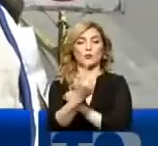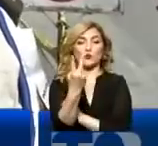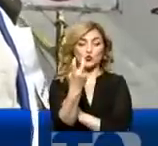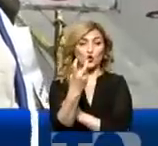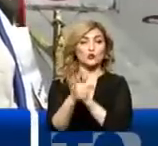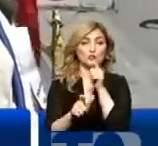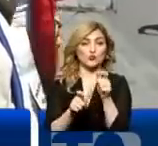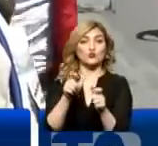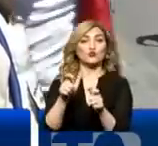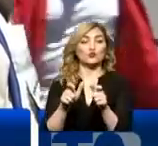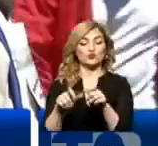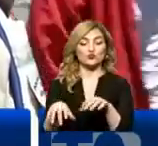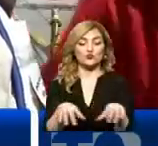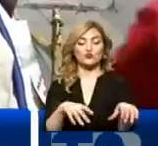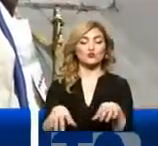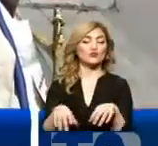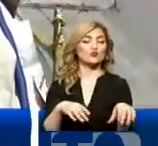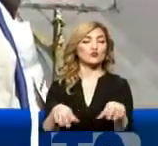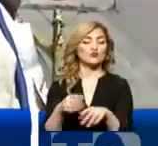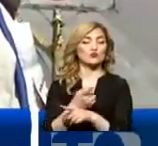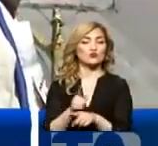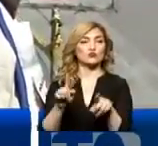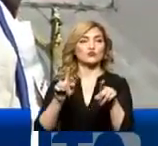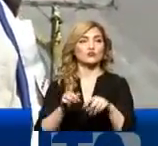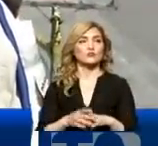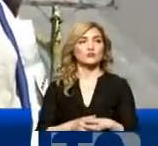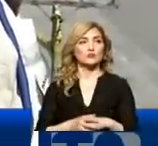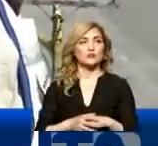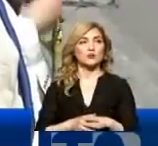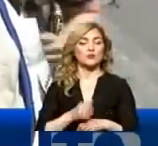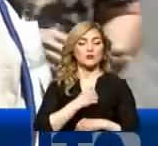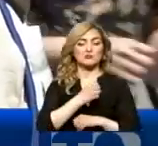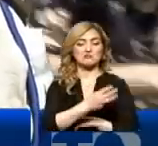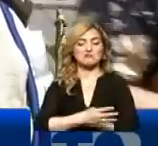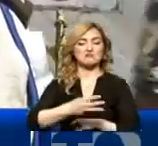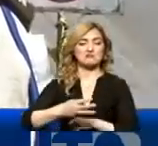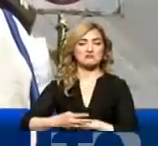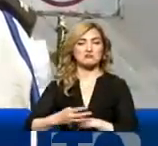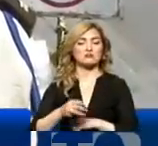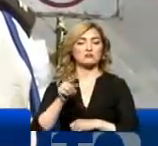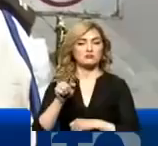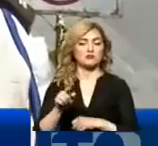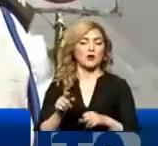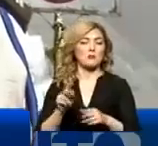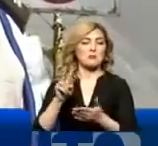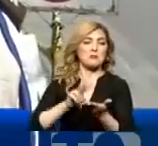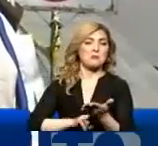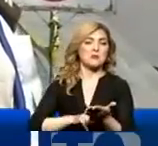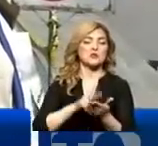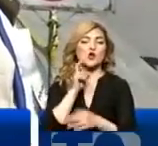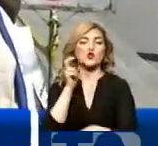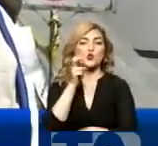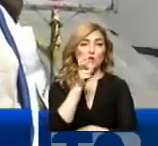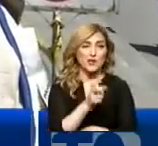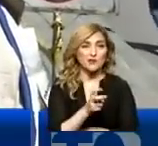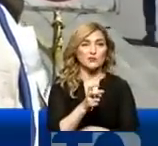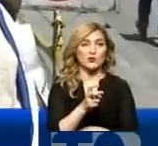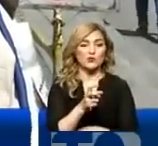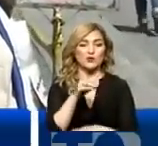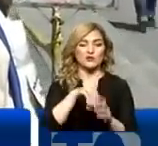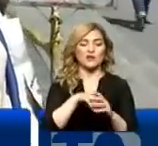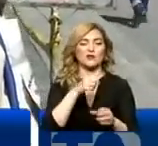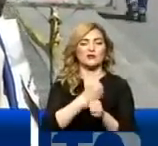se encuentran realizando una actividad diferente al estatus migratorio. En este caso, ellos fueron otorgados una visa de turismo y se